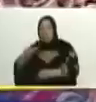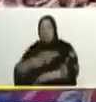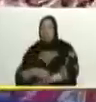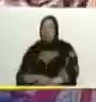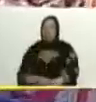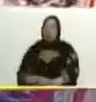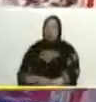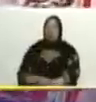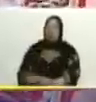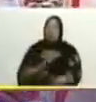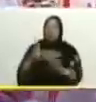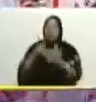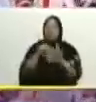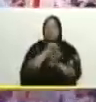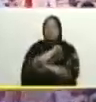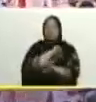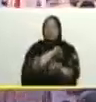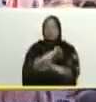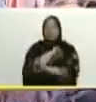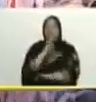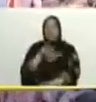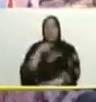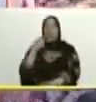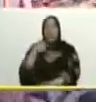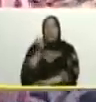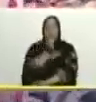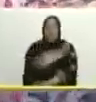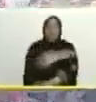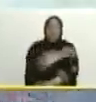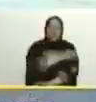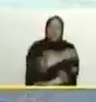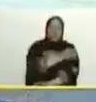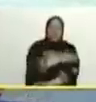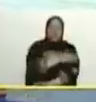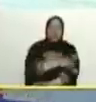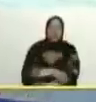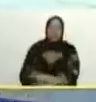viviendo de la corruptela que es la política para la oposición,